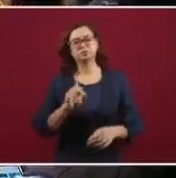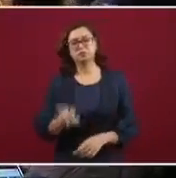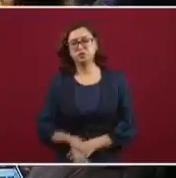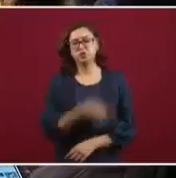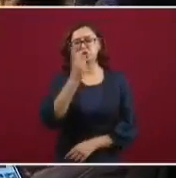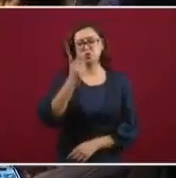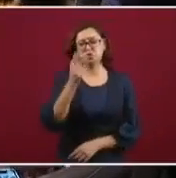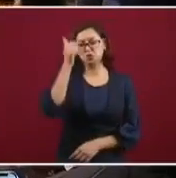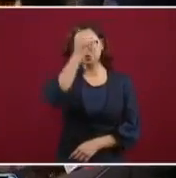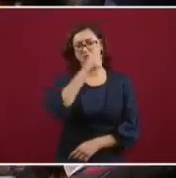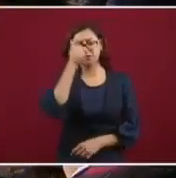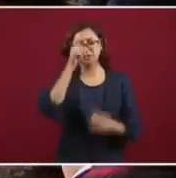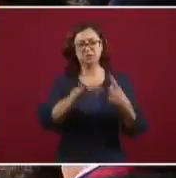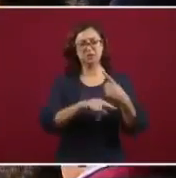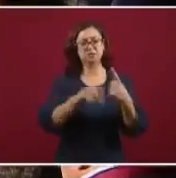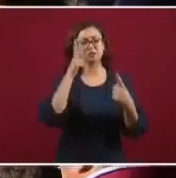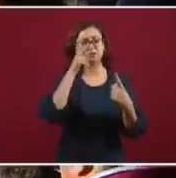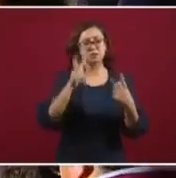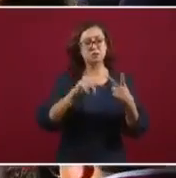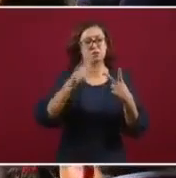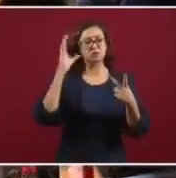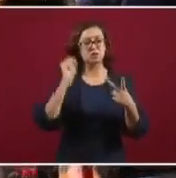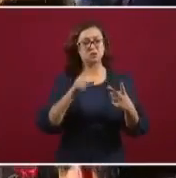los excomulgaron.